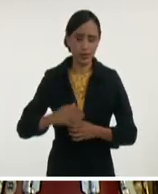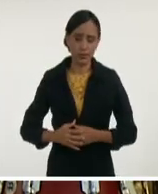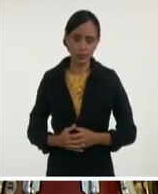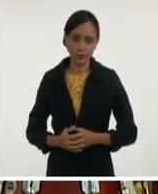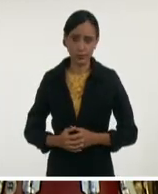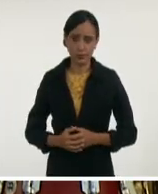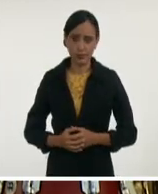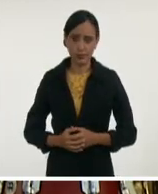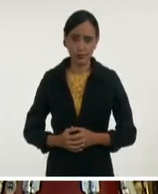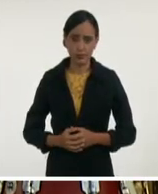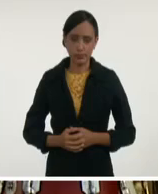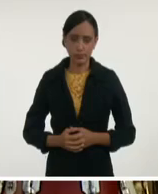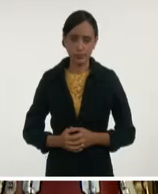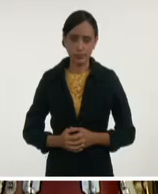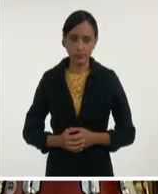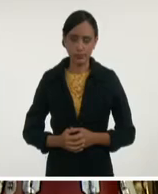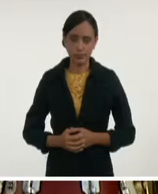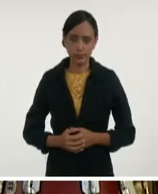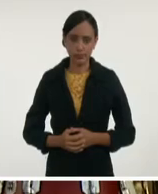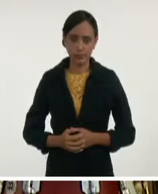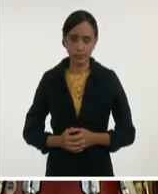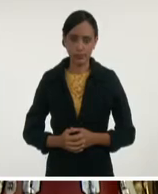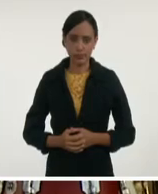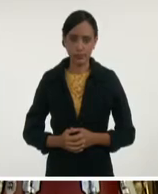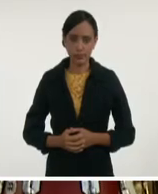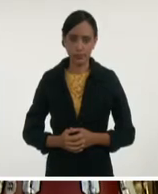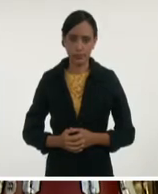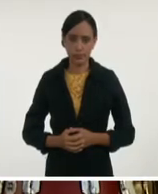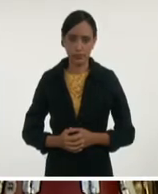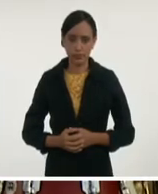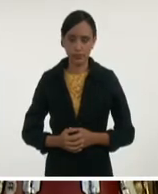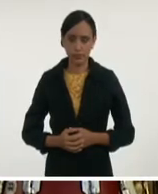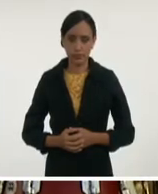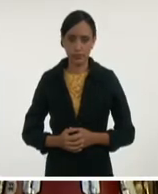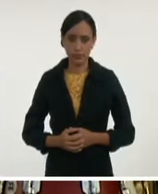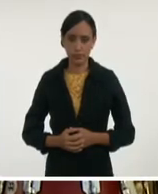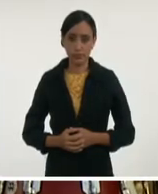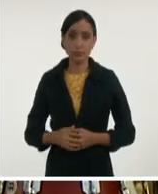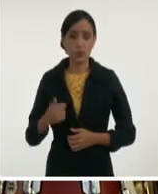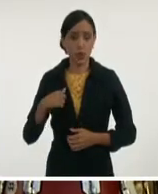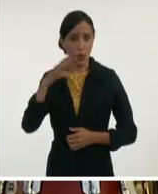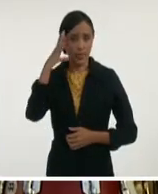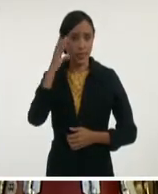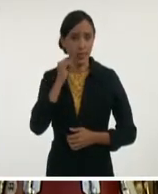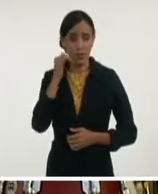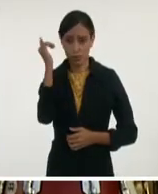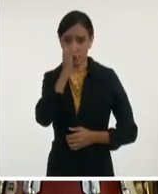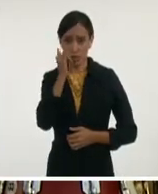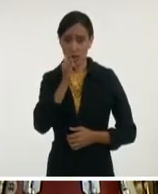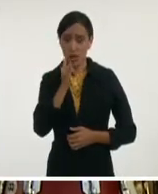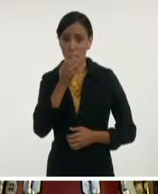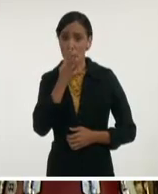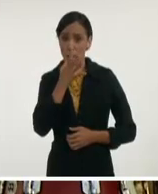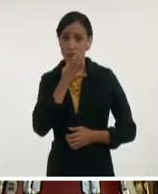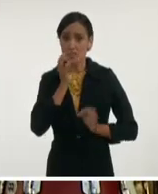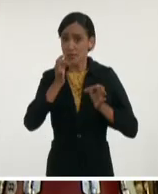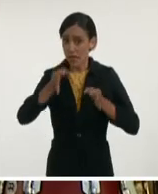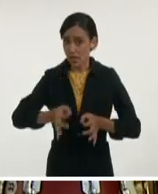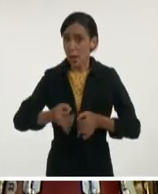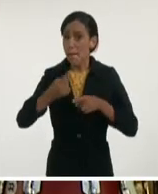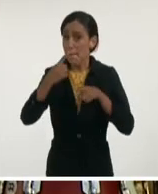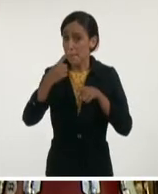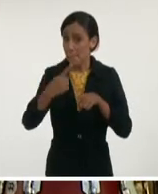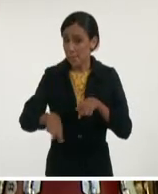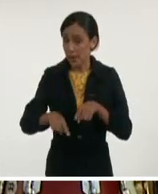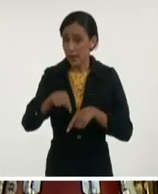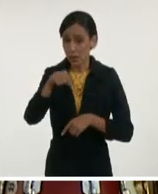no condeno. Entiendo que son avasalladoras las armas del adversario, pero al lado del pueblo, con